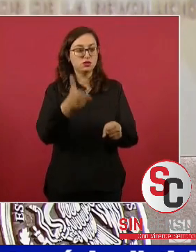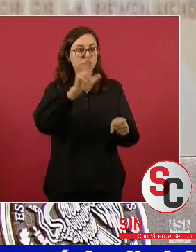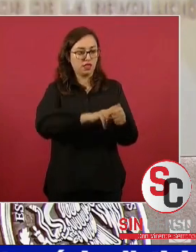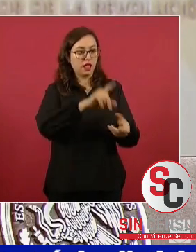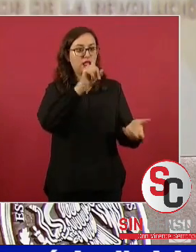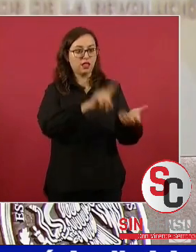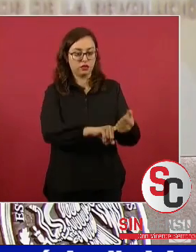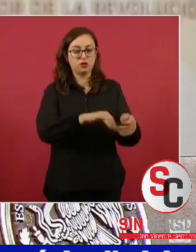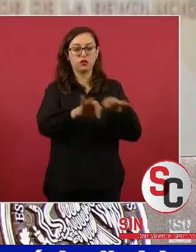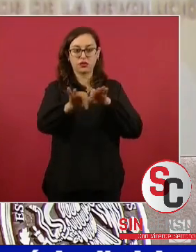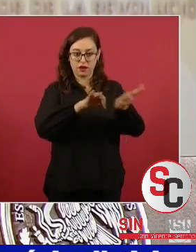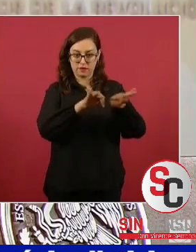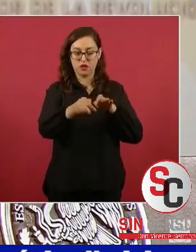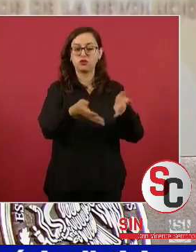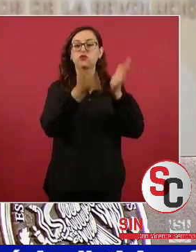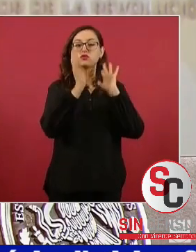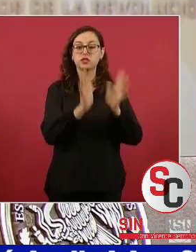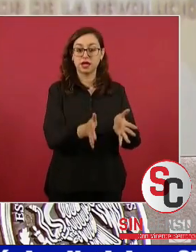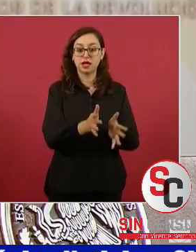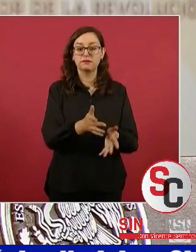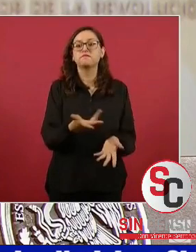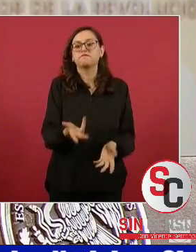es decir, ya tenemos una cobertura del